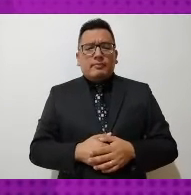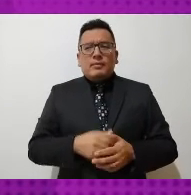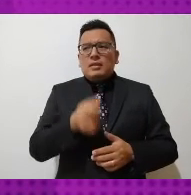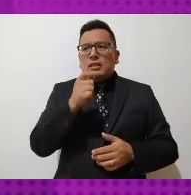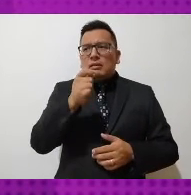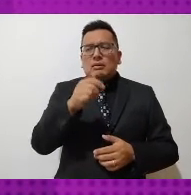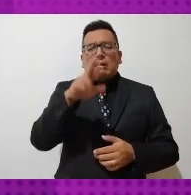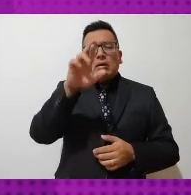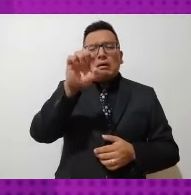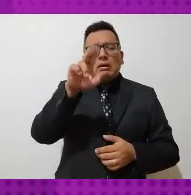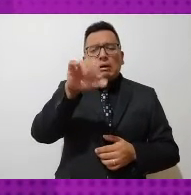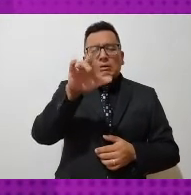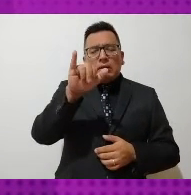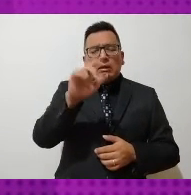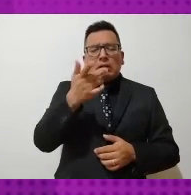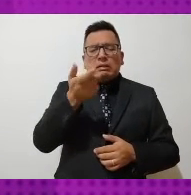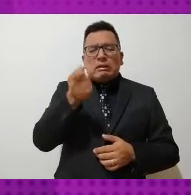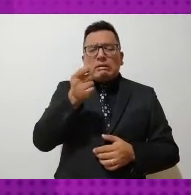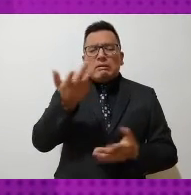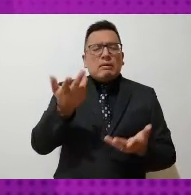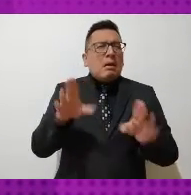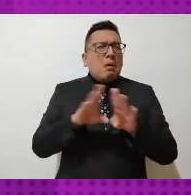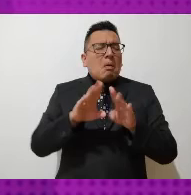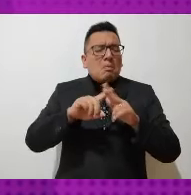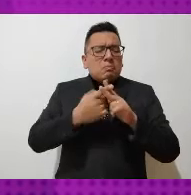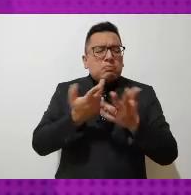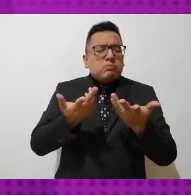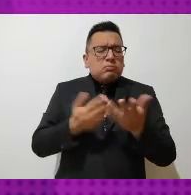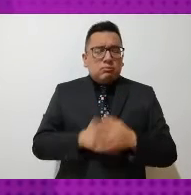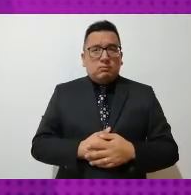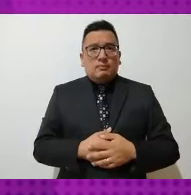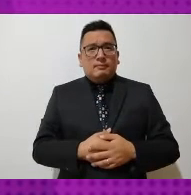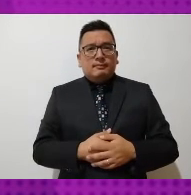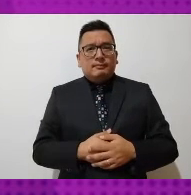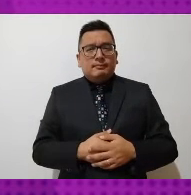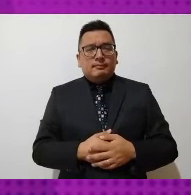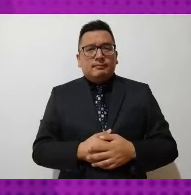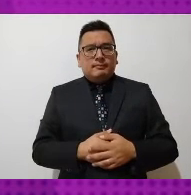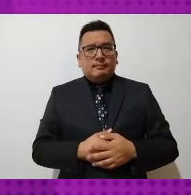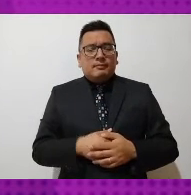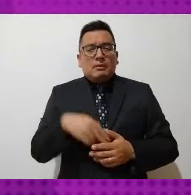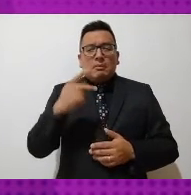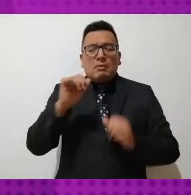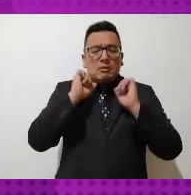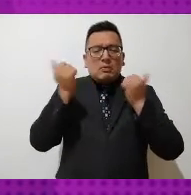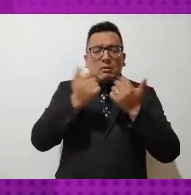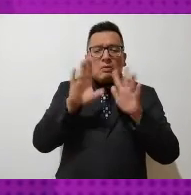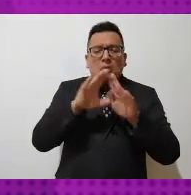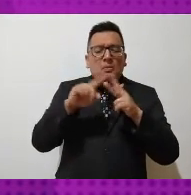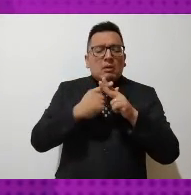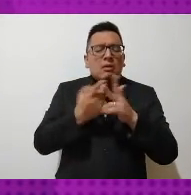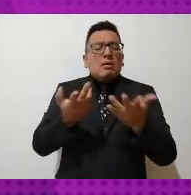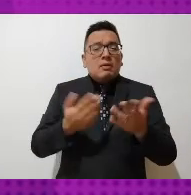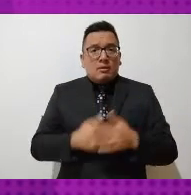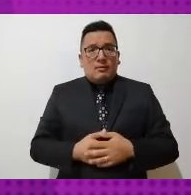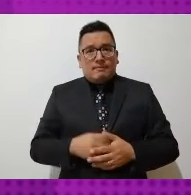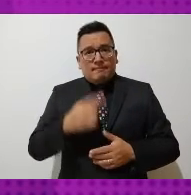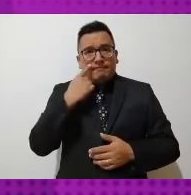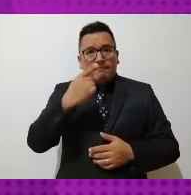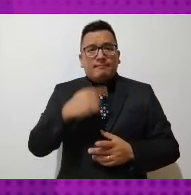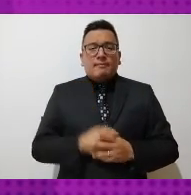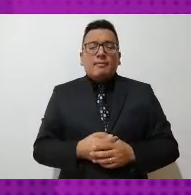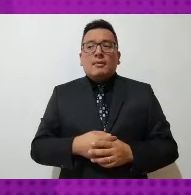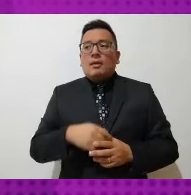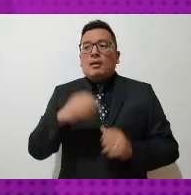es RENACERI y cómo surge? ¿Cómo inicia esta institución, esta asociación? Ok,